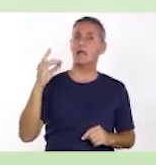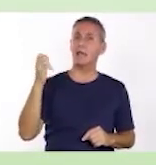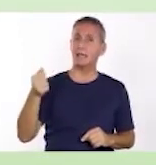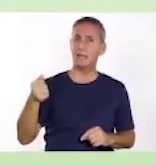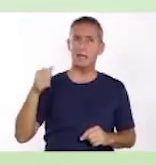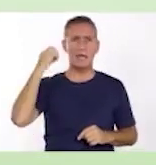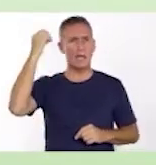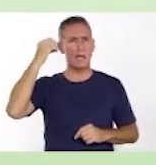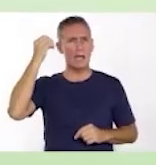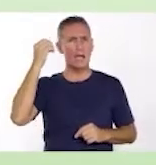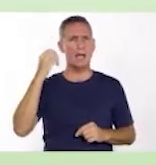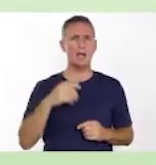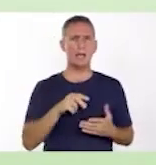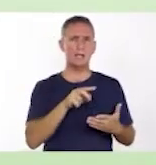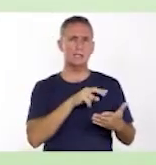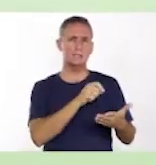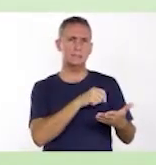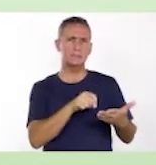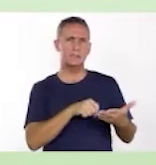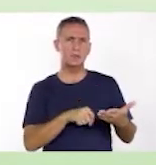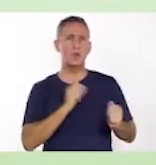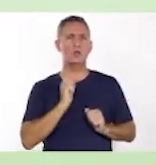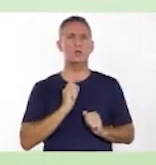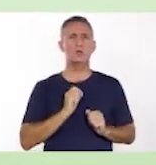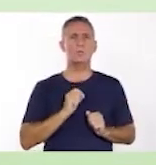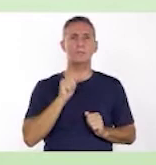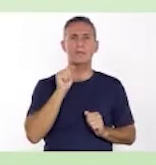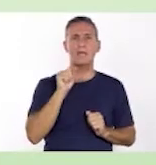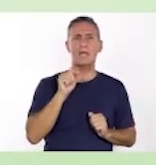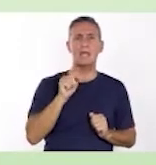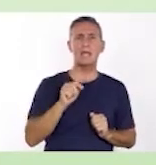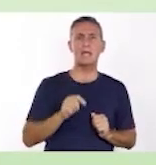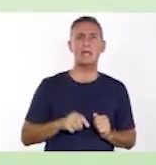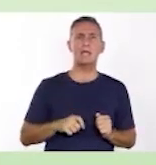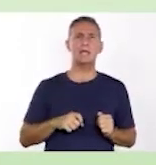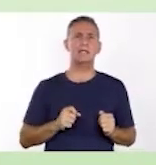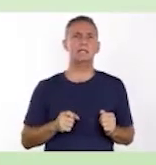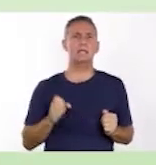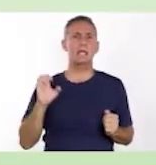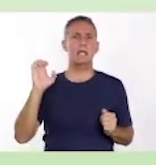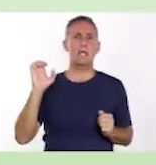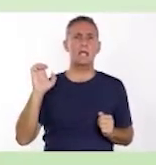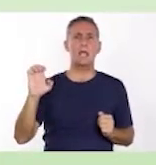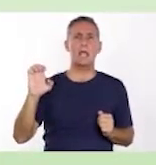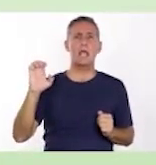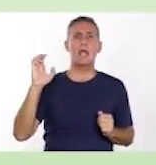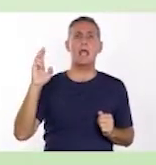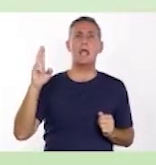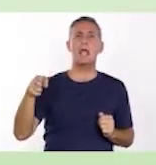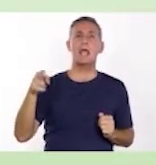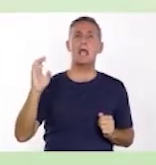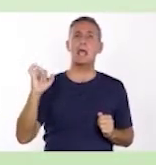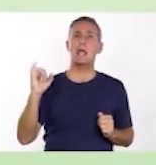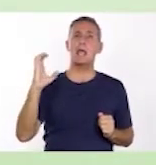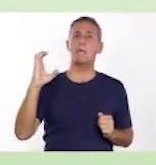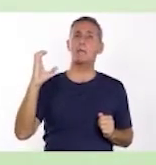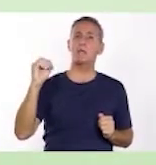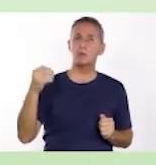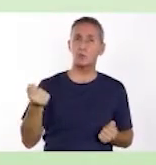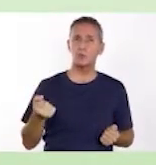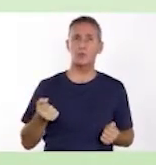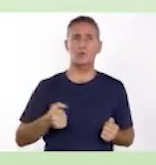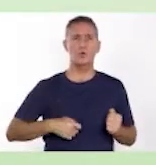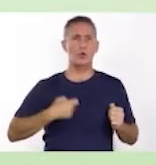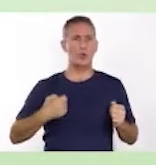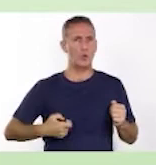que esta obra pertenece al género épico y que es una epopeya. Esto ya también